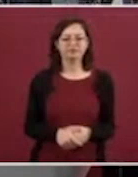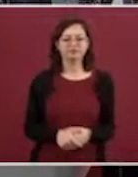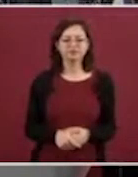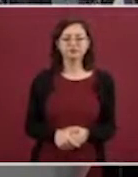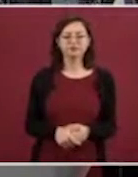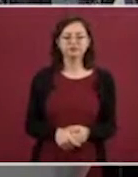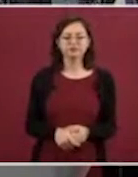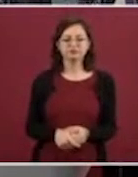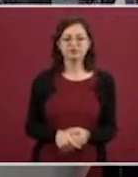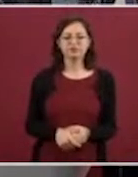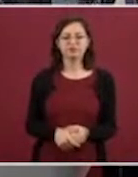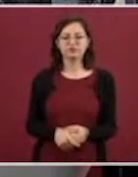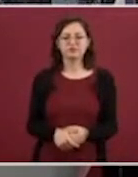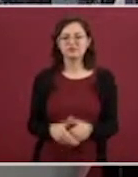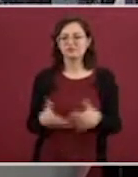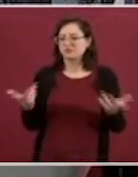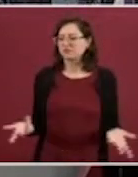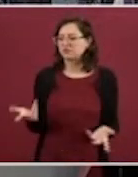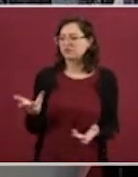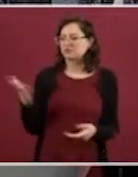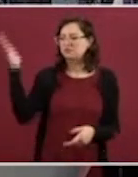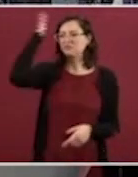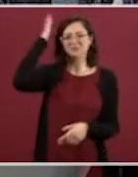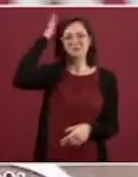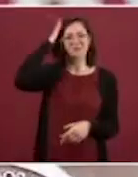¿Dónde están los llamados jefes de Estado?